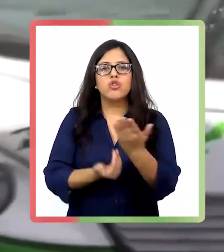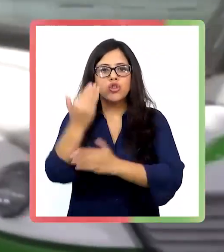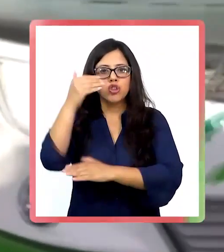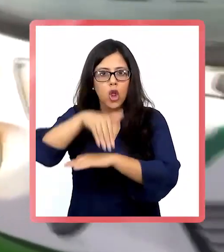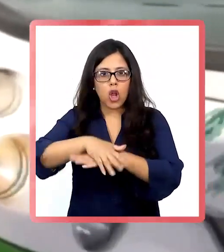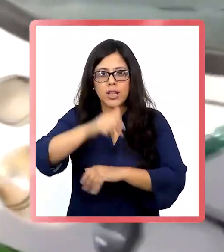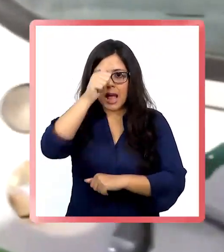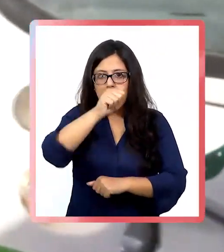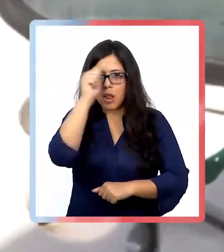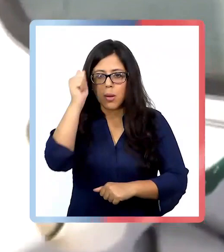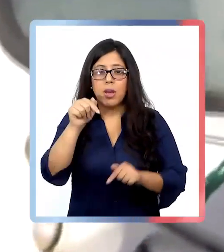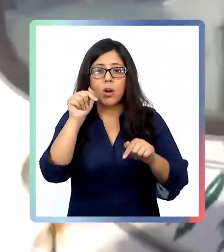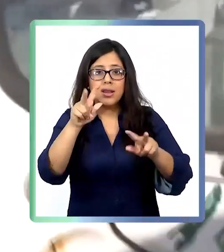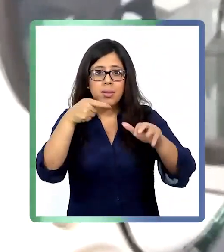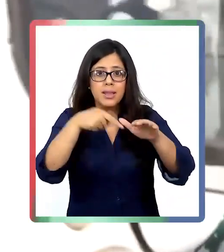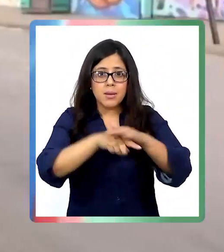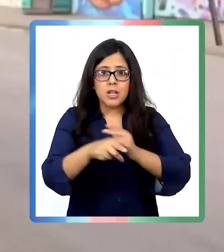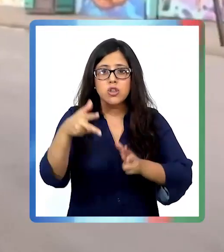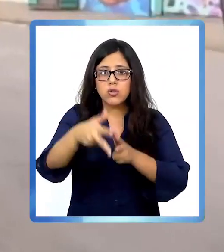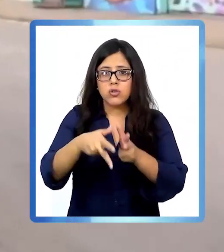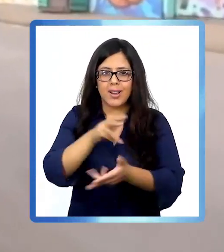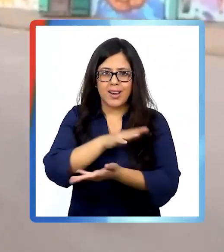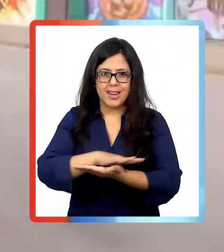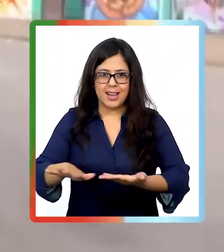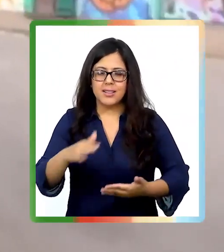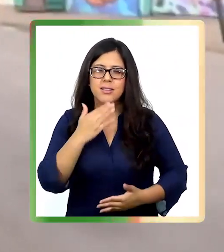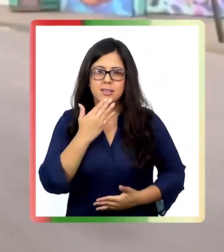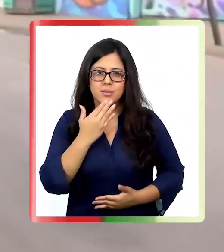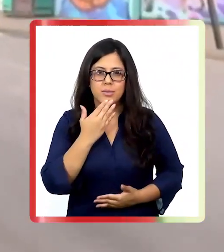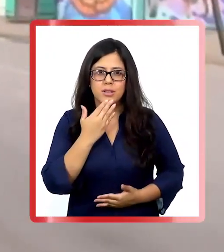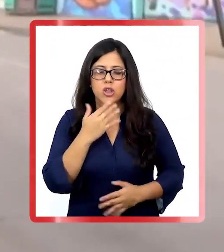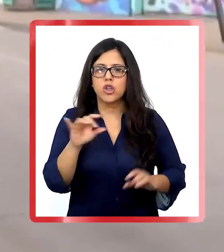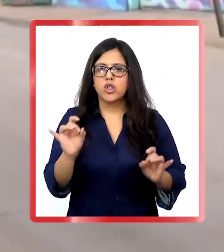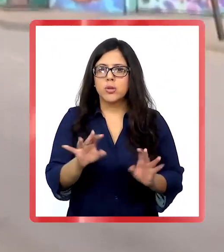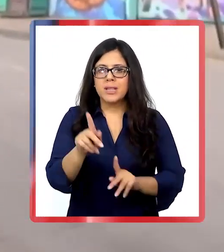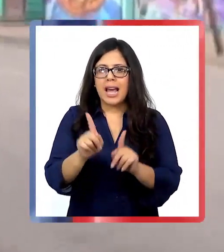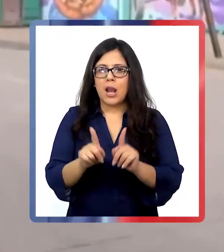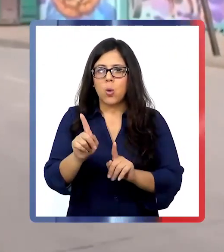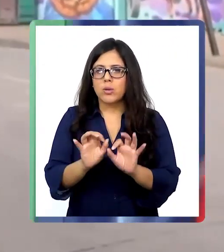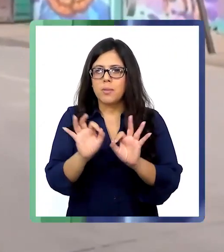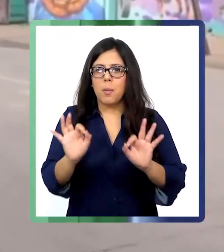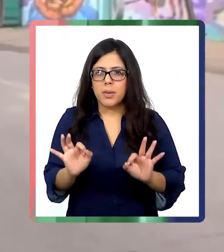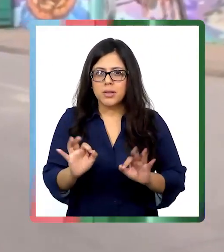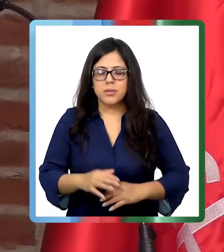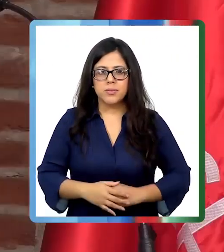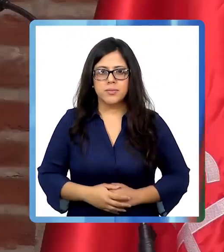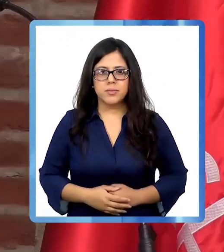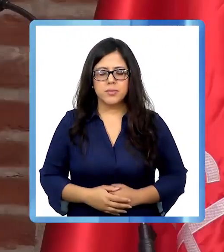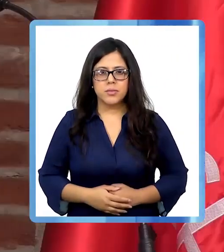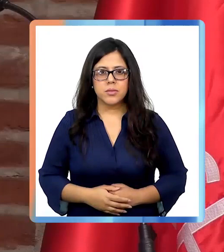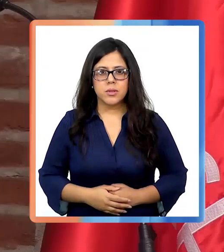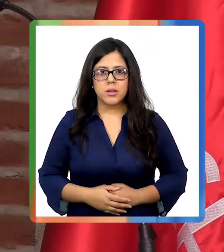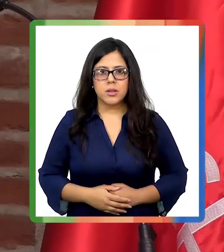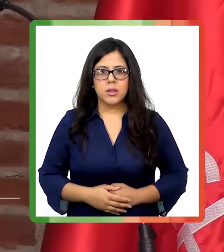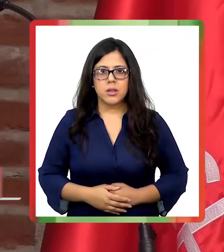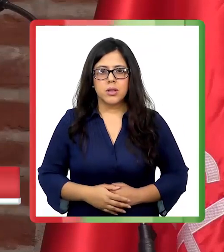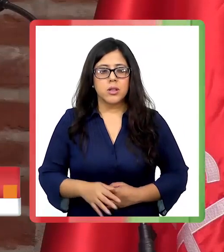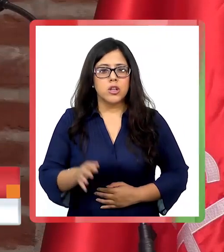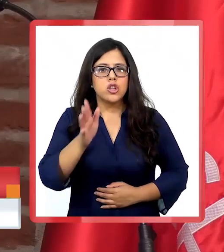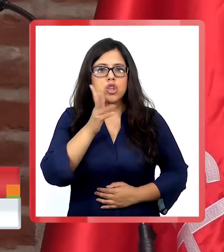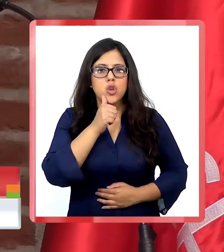Los trayectos de metro y de trenes serán gratuitos también, salvo por algunas excepciones. Solo no